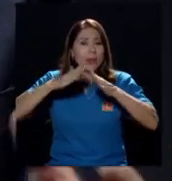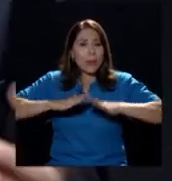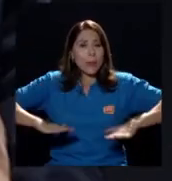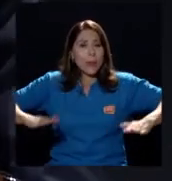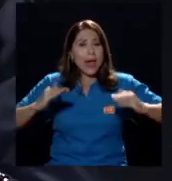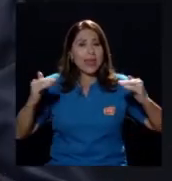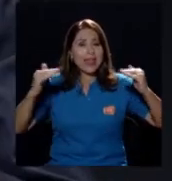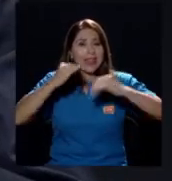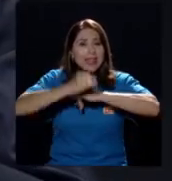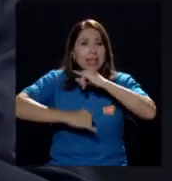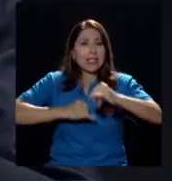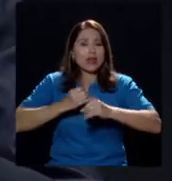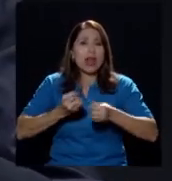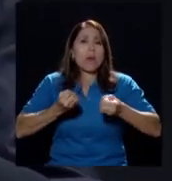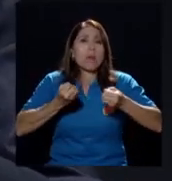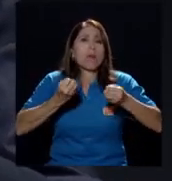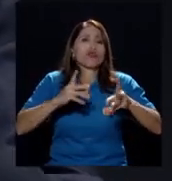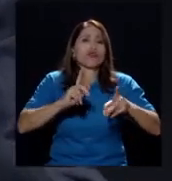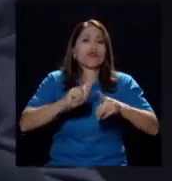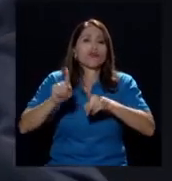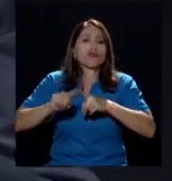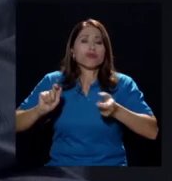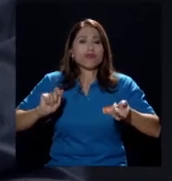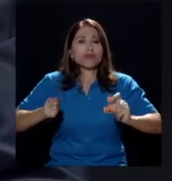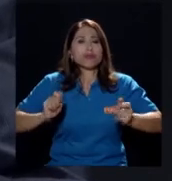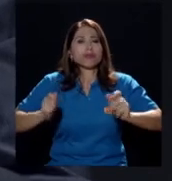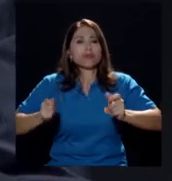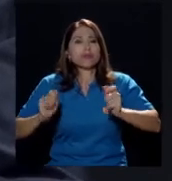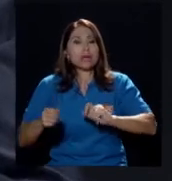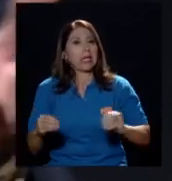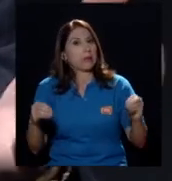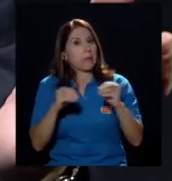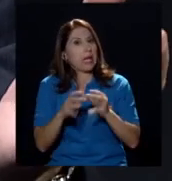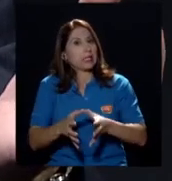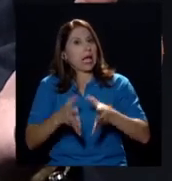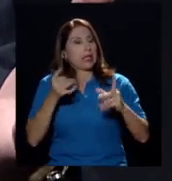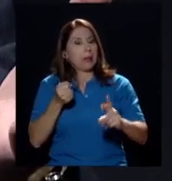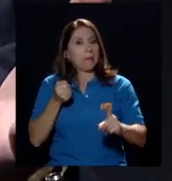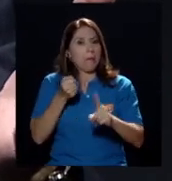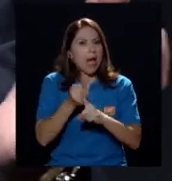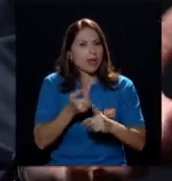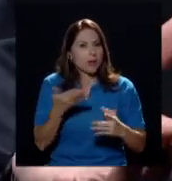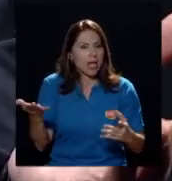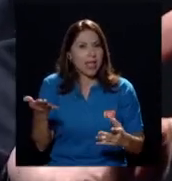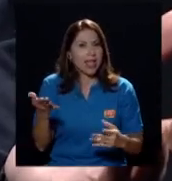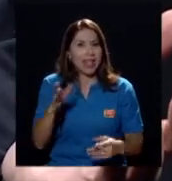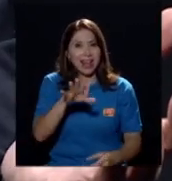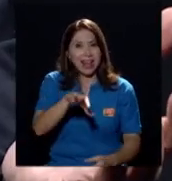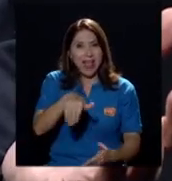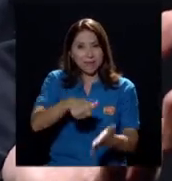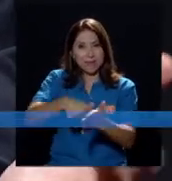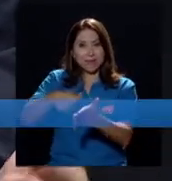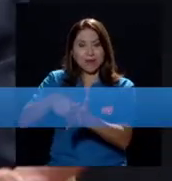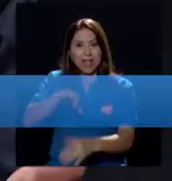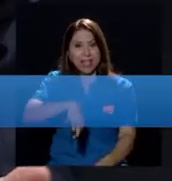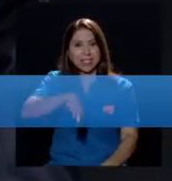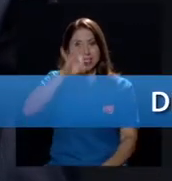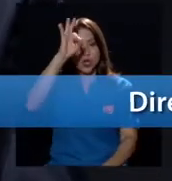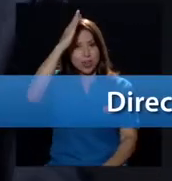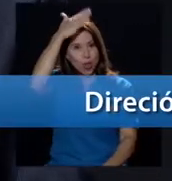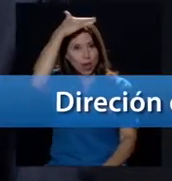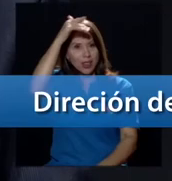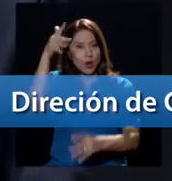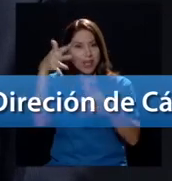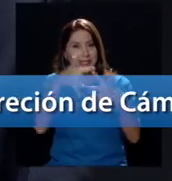y digamos el más de mayor peso el de mayor impacto fue la elección de donald trump en eeuu y eso ha acarreado